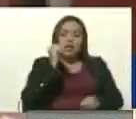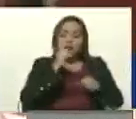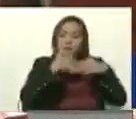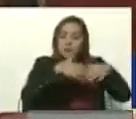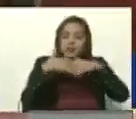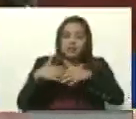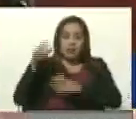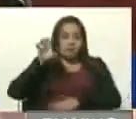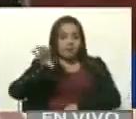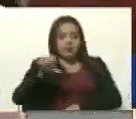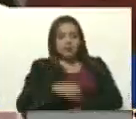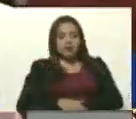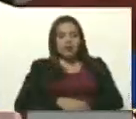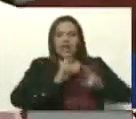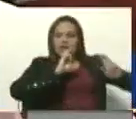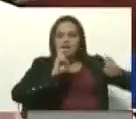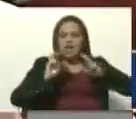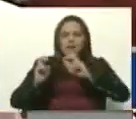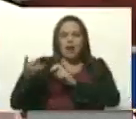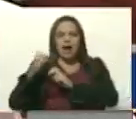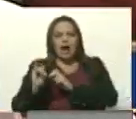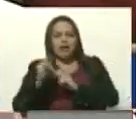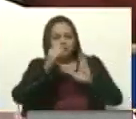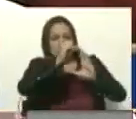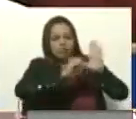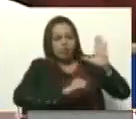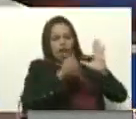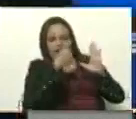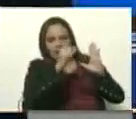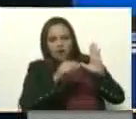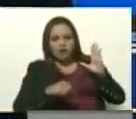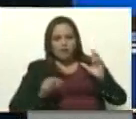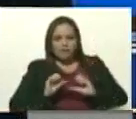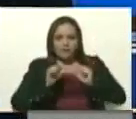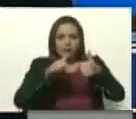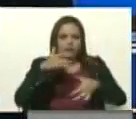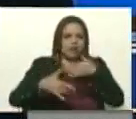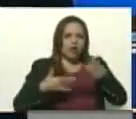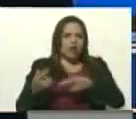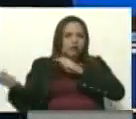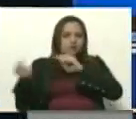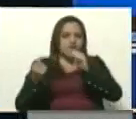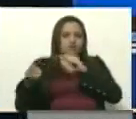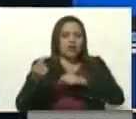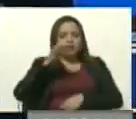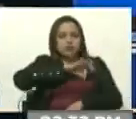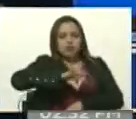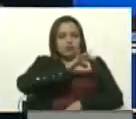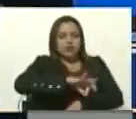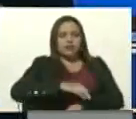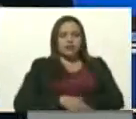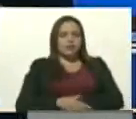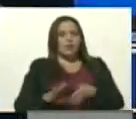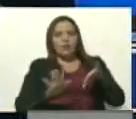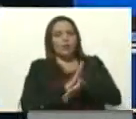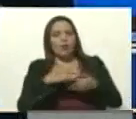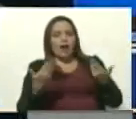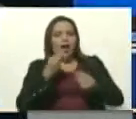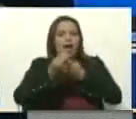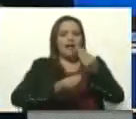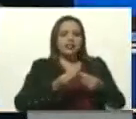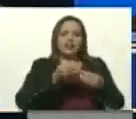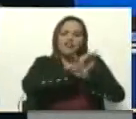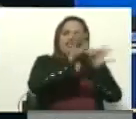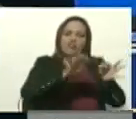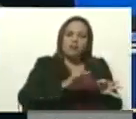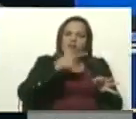país. Los temas que están en agenda en la instalación de este foro de diálogo social es justamente crear herramientas